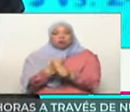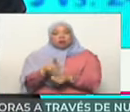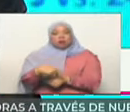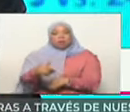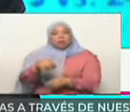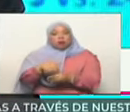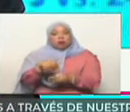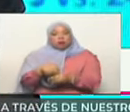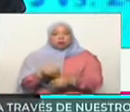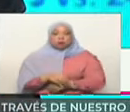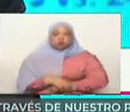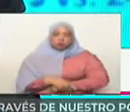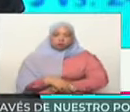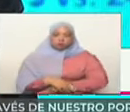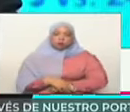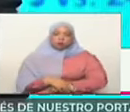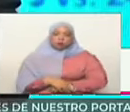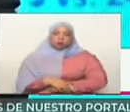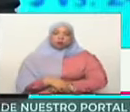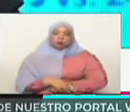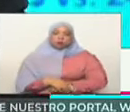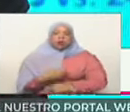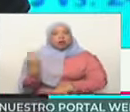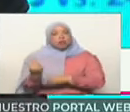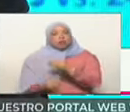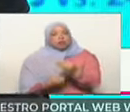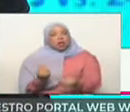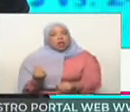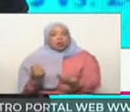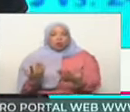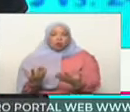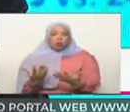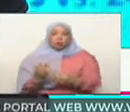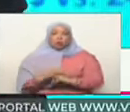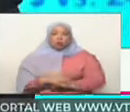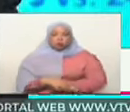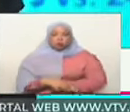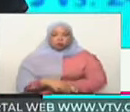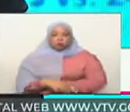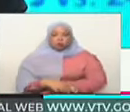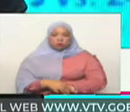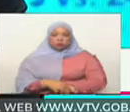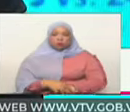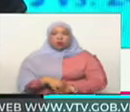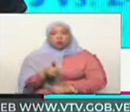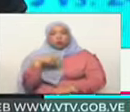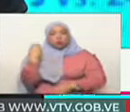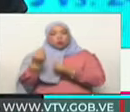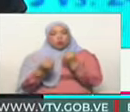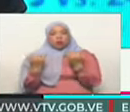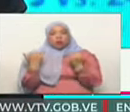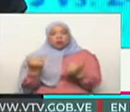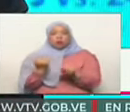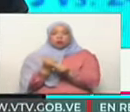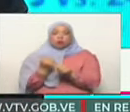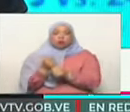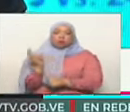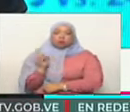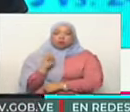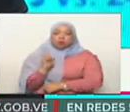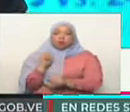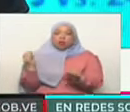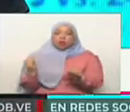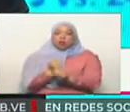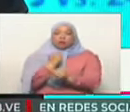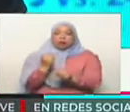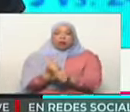elecciones. ¿Qué hicieron ellos? ¿Qué hicimos nosotros? Nosotros lo que hicimos fue recuperar este país, trabajar todos